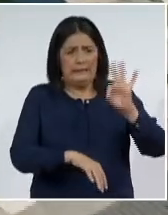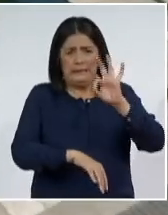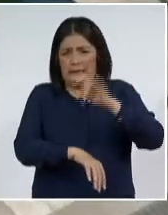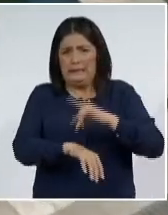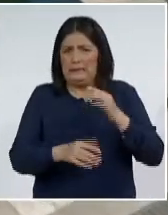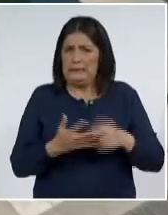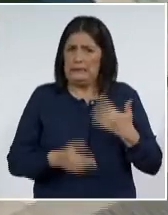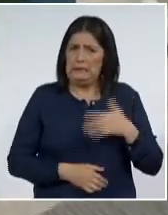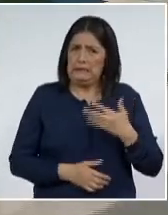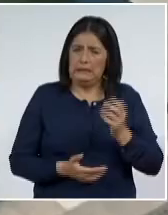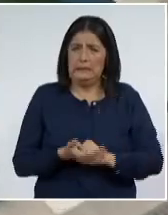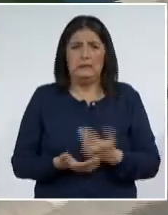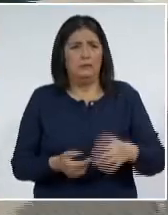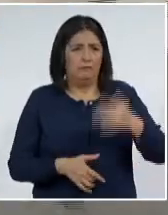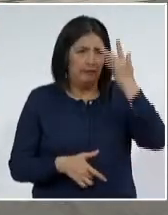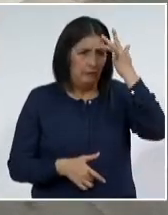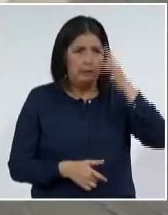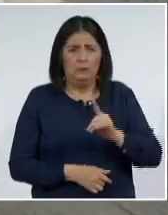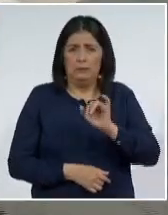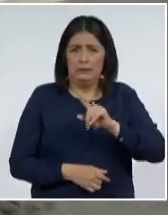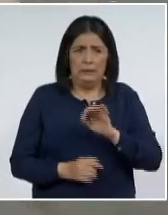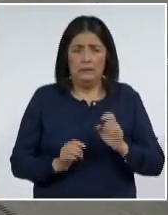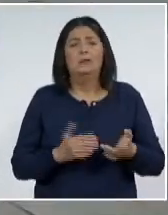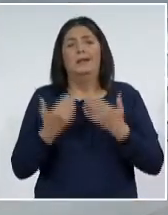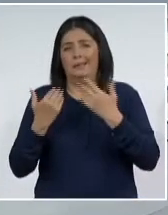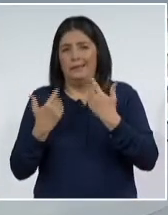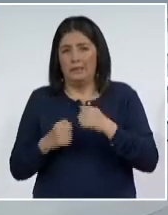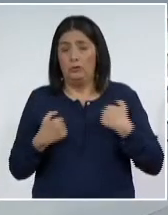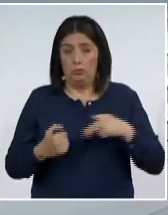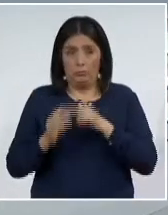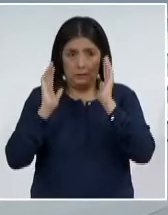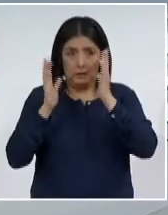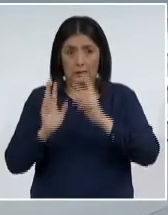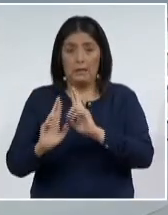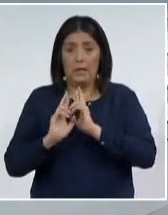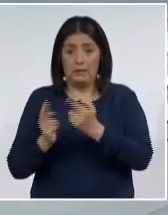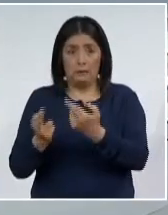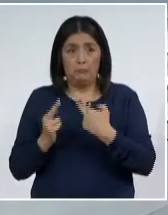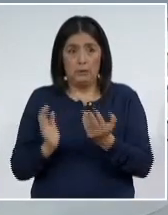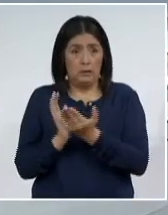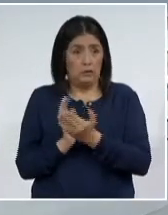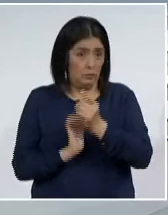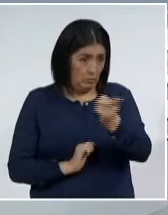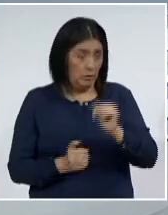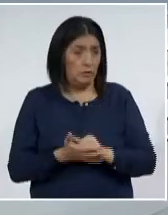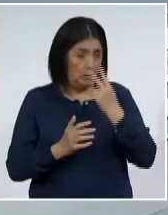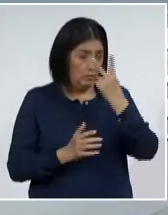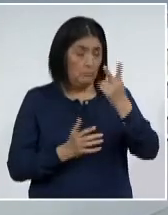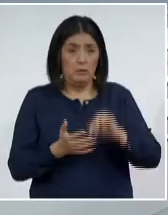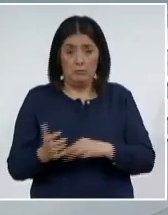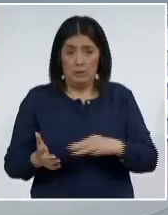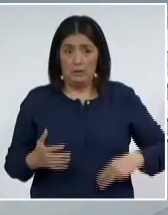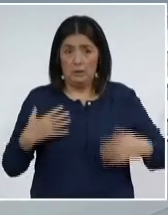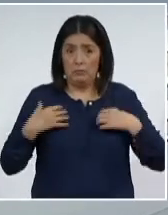podrían inclusive ocasionar dengue y otras enfermedades. Claro. Bien, muchísimas gracias, Jorge. Vamos a estar atentos entonces a la respuesta del colegio. Están viendo las imágenes, quizá el Ministerio